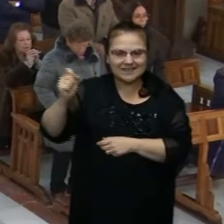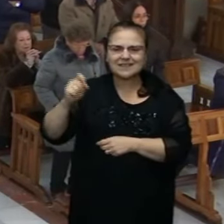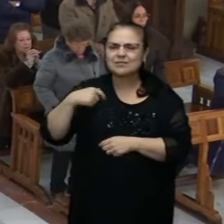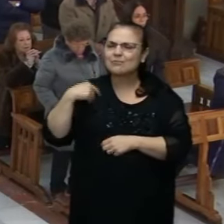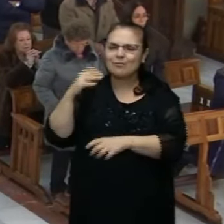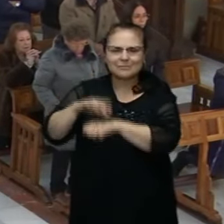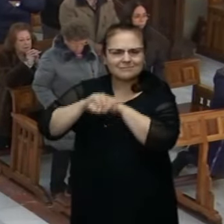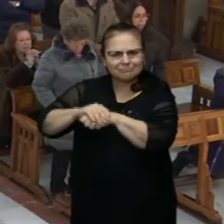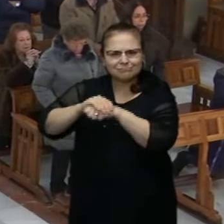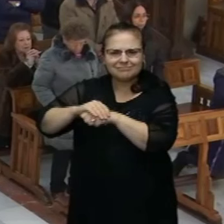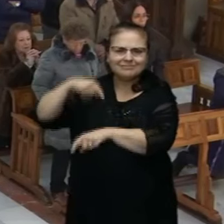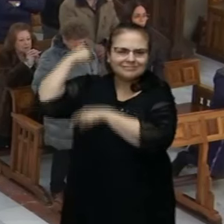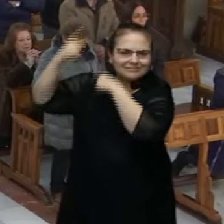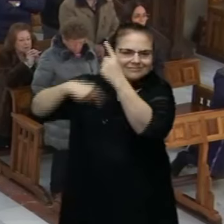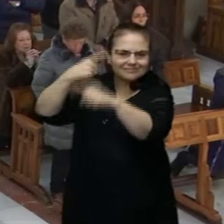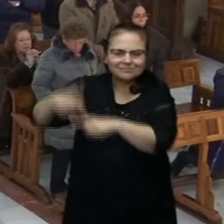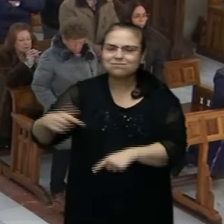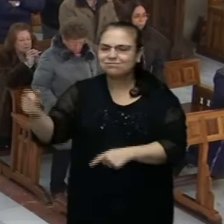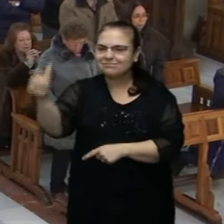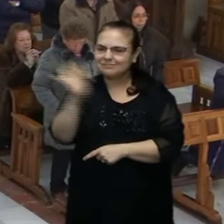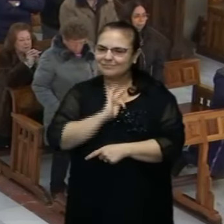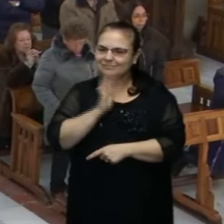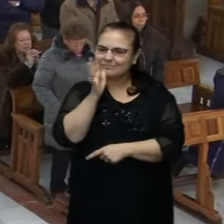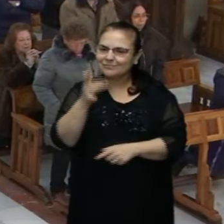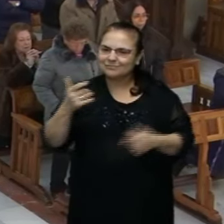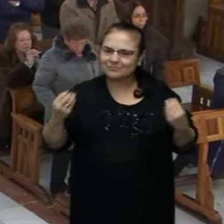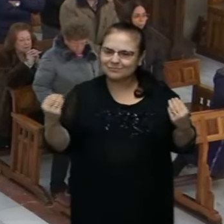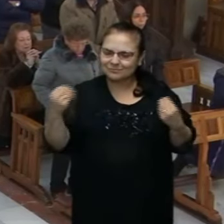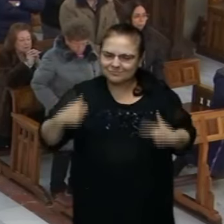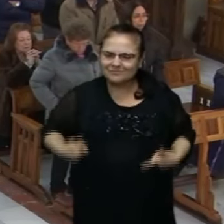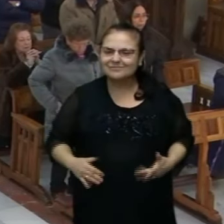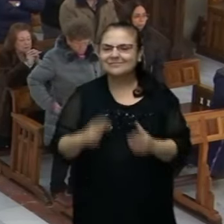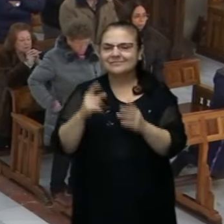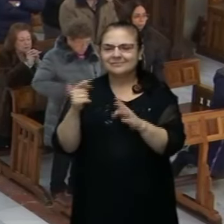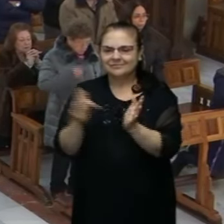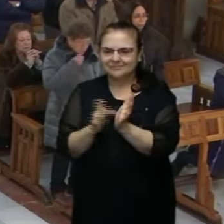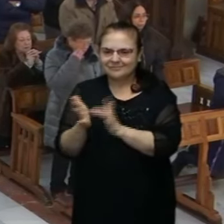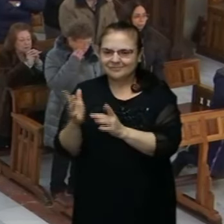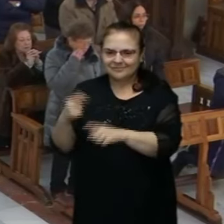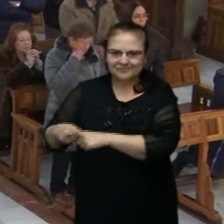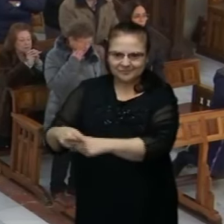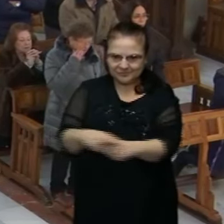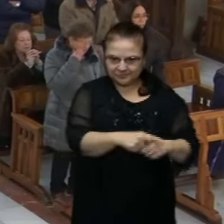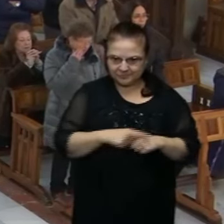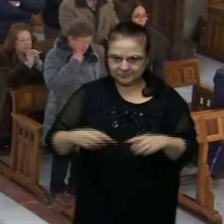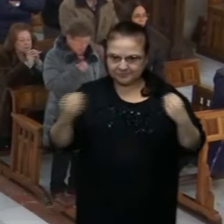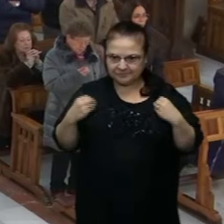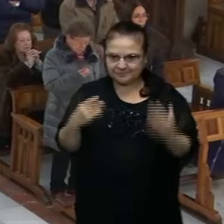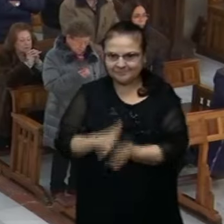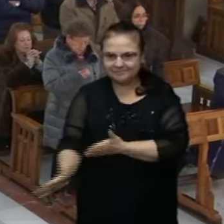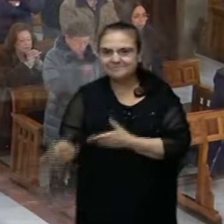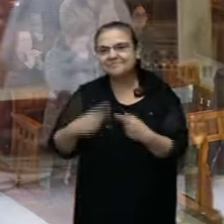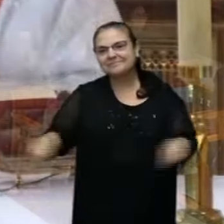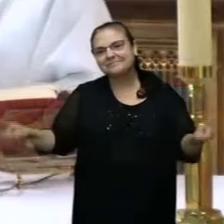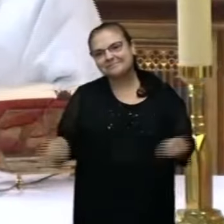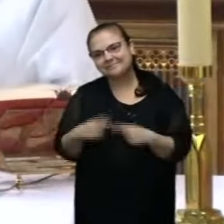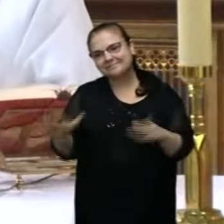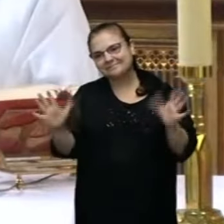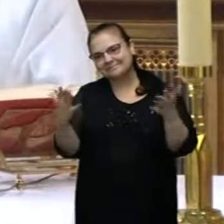a través de los tiempos, merezcamos, por tu Hijo Jesucristo, compartir la vida eterna y cantar tus alabanzas.